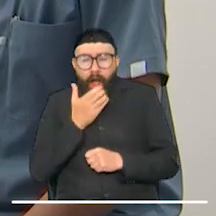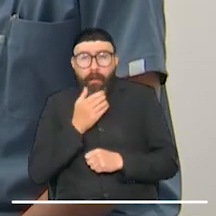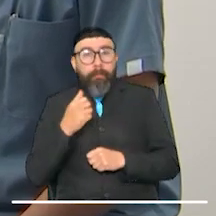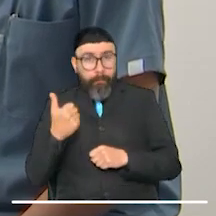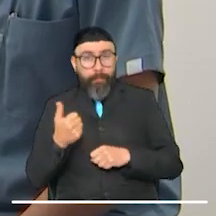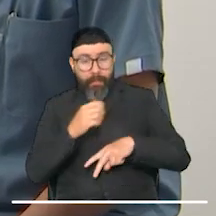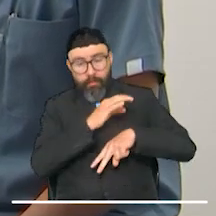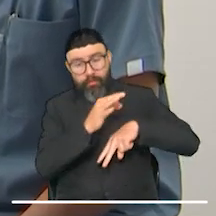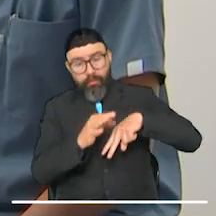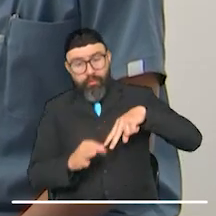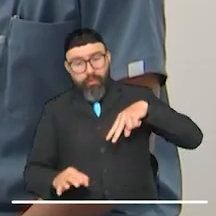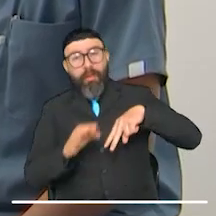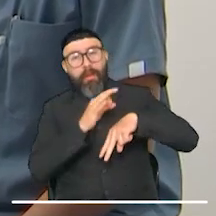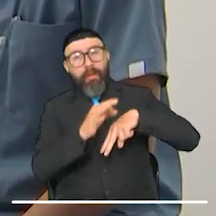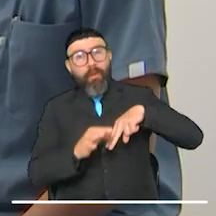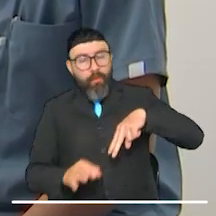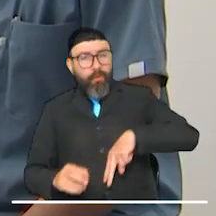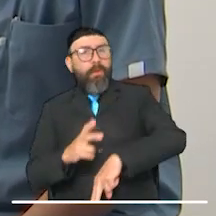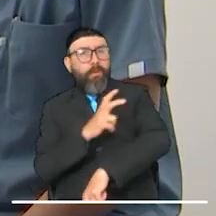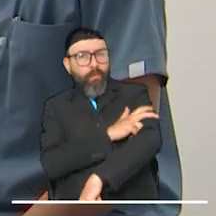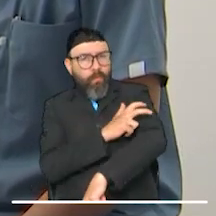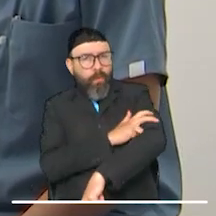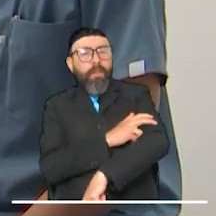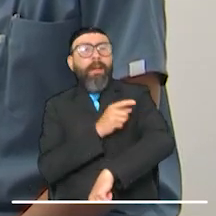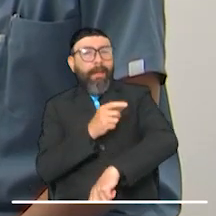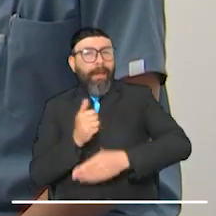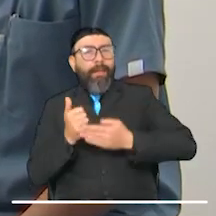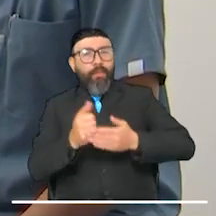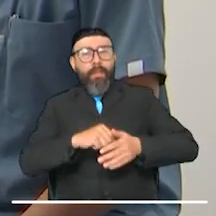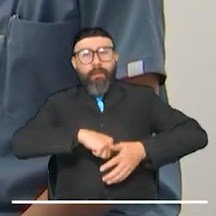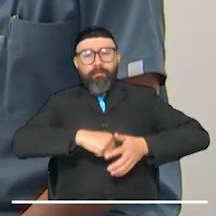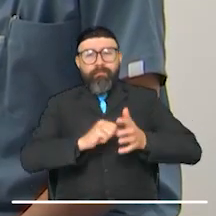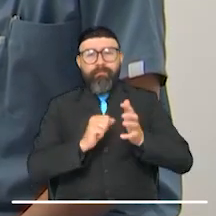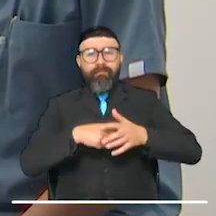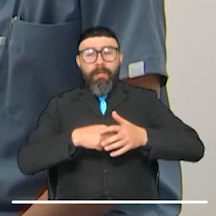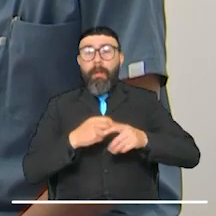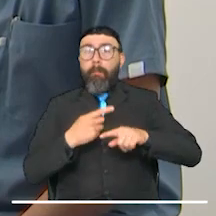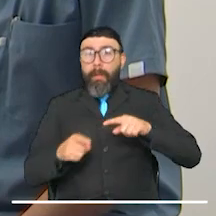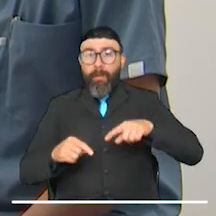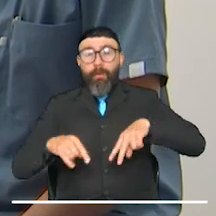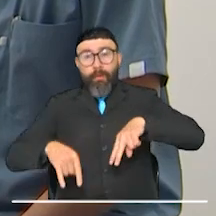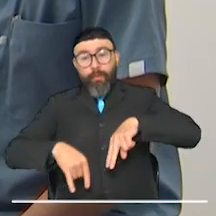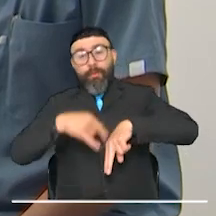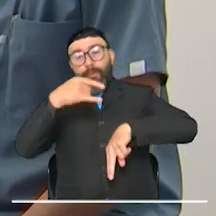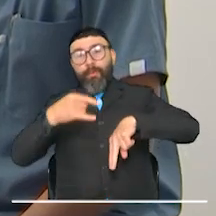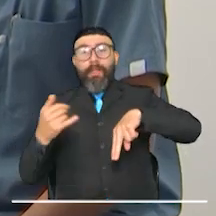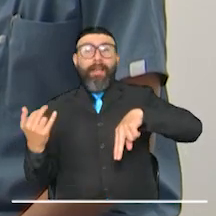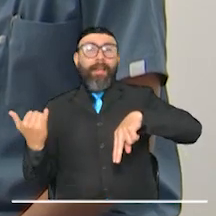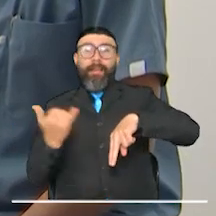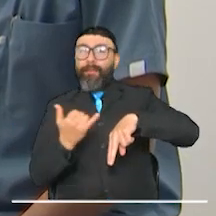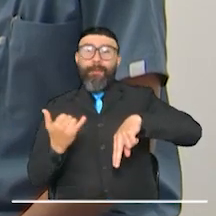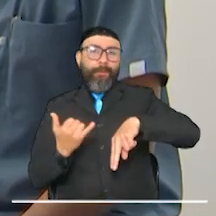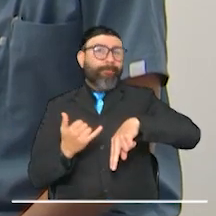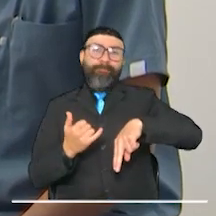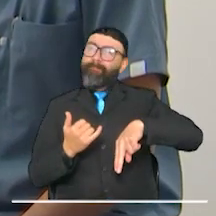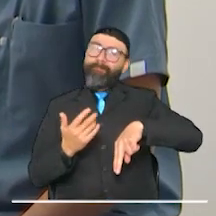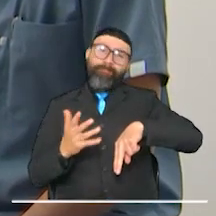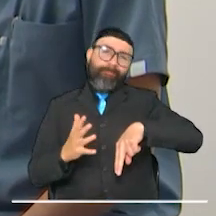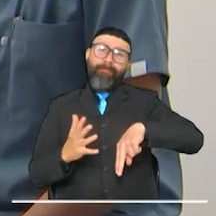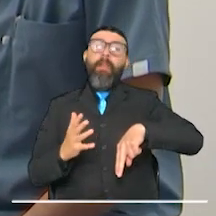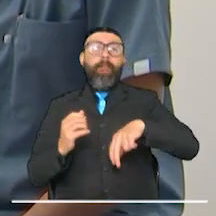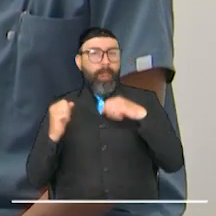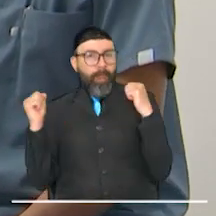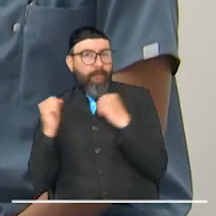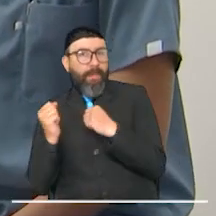para los músculos para las articulaciones pero no para el sistema venoso sí agua caliente